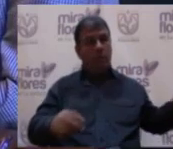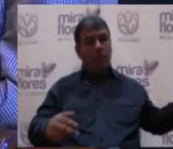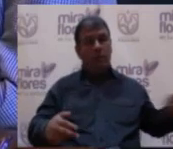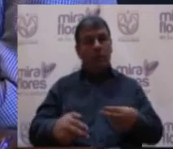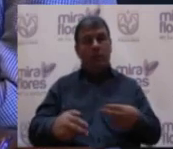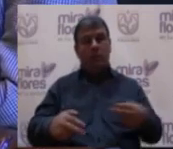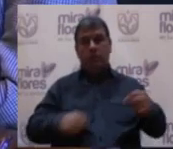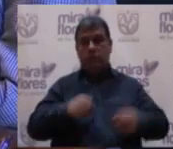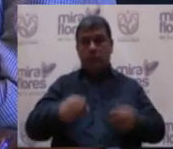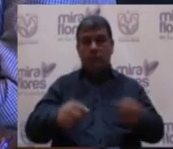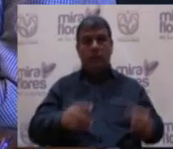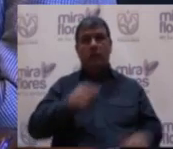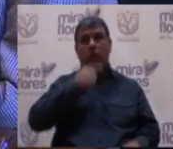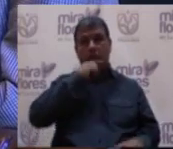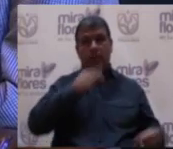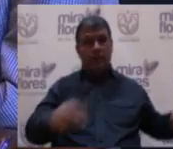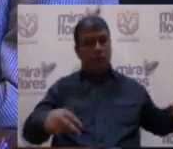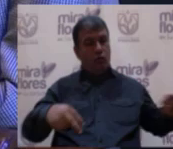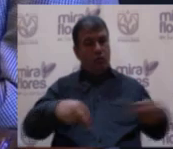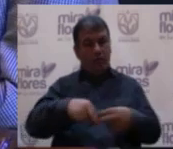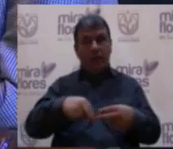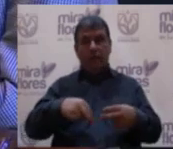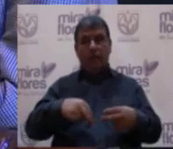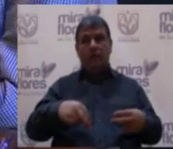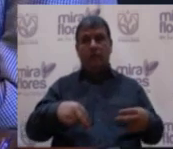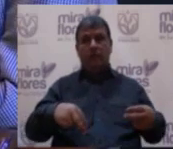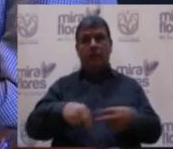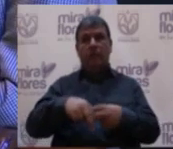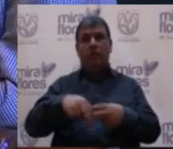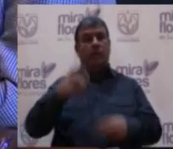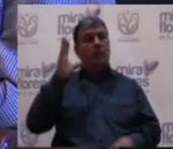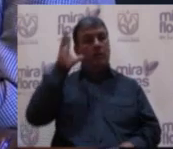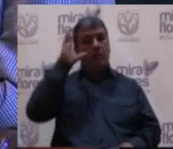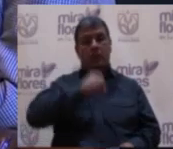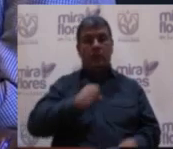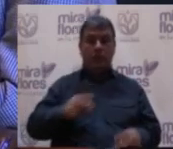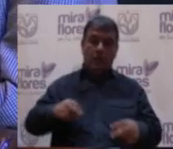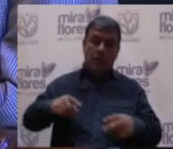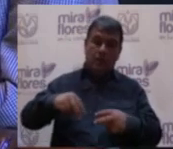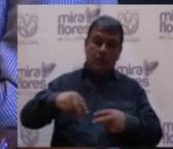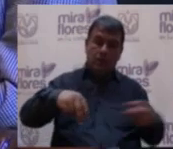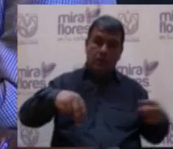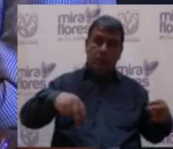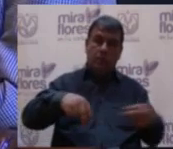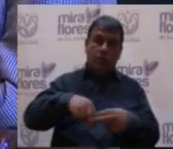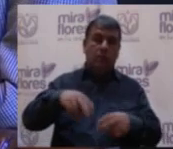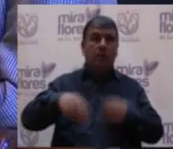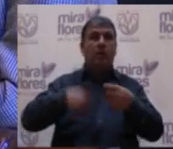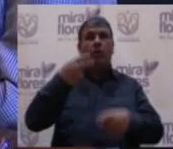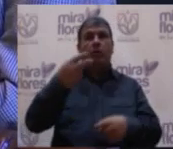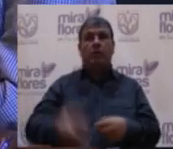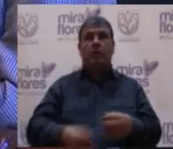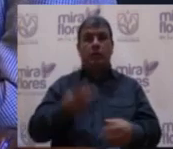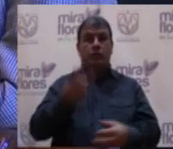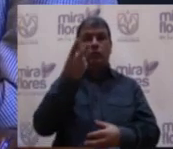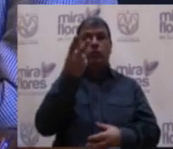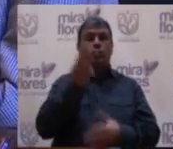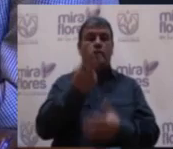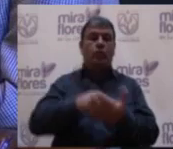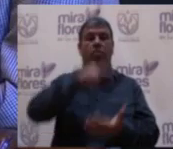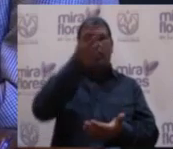chica que venía en sentido contrario no se percató que estaba cruzando el peatón y lo atropelló. Los dos se